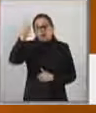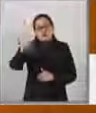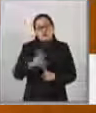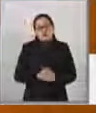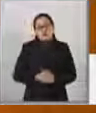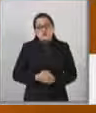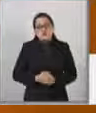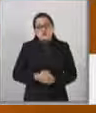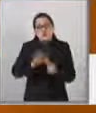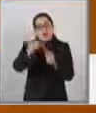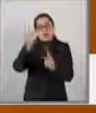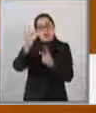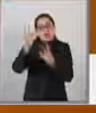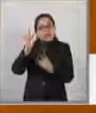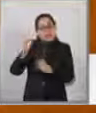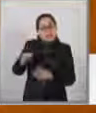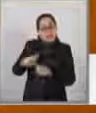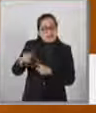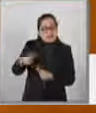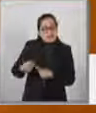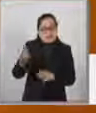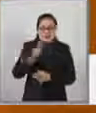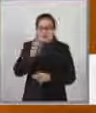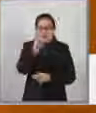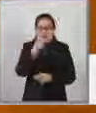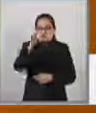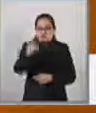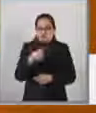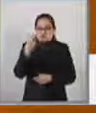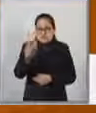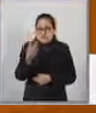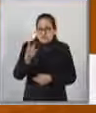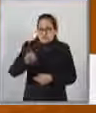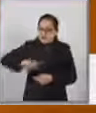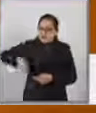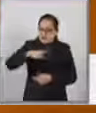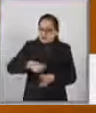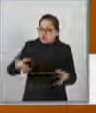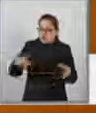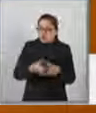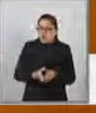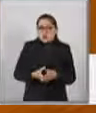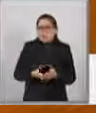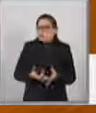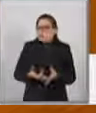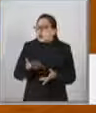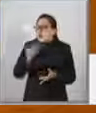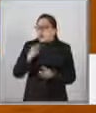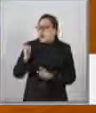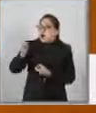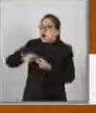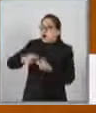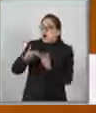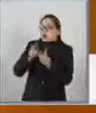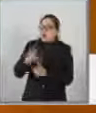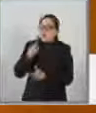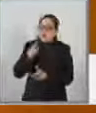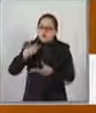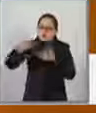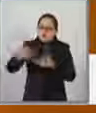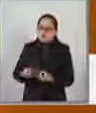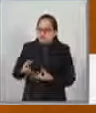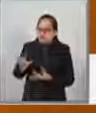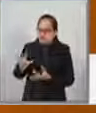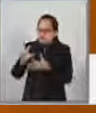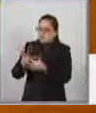posteriores nombramientos se necesitan las dos terceras partes, que los que somos no parte del grupo oficial, pues